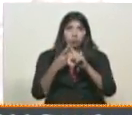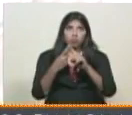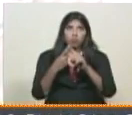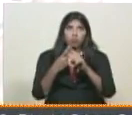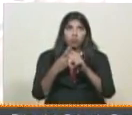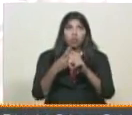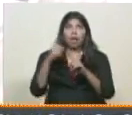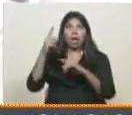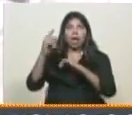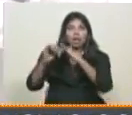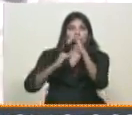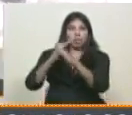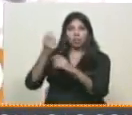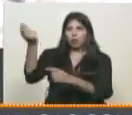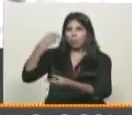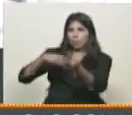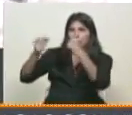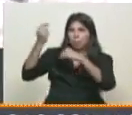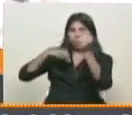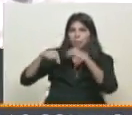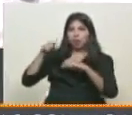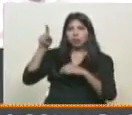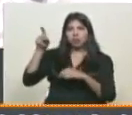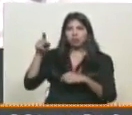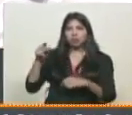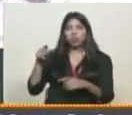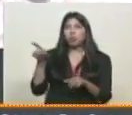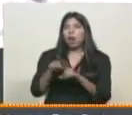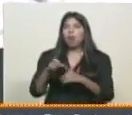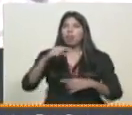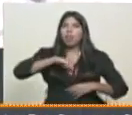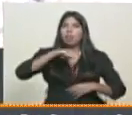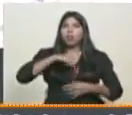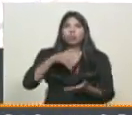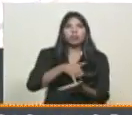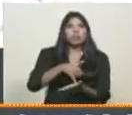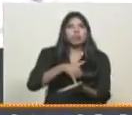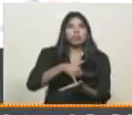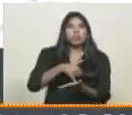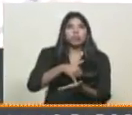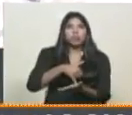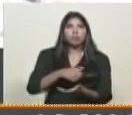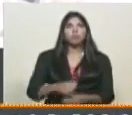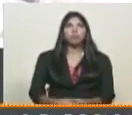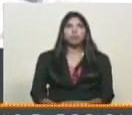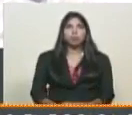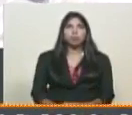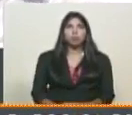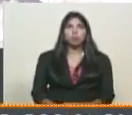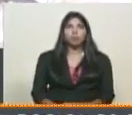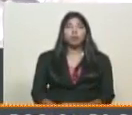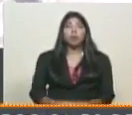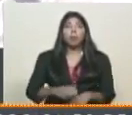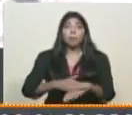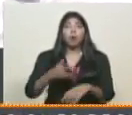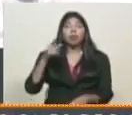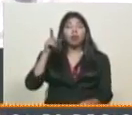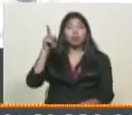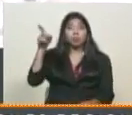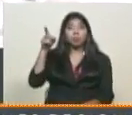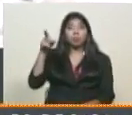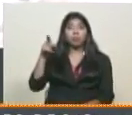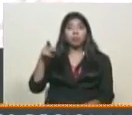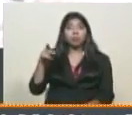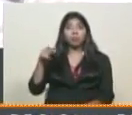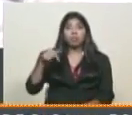agresiones internacionales es que más débiles están a nivel de venezuela es decir cuánto más apelan a grandes mecanismos como este que están haciendo ahora es porque la correlación de fuerza